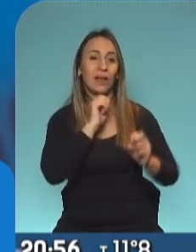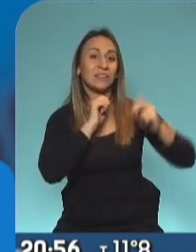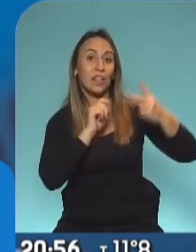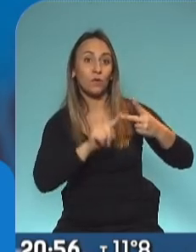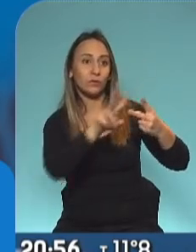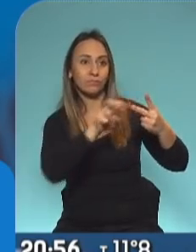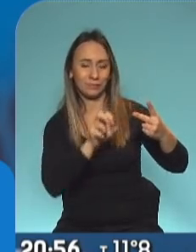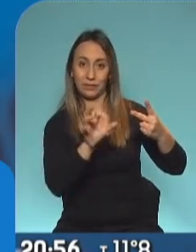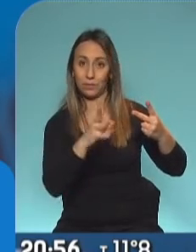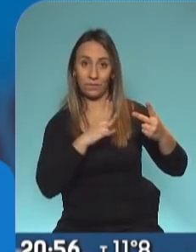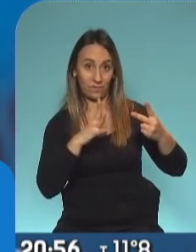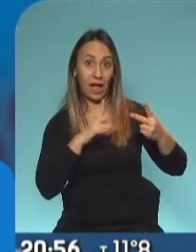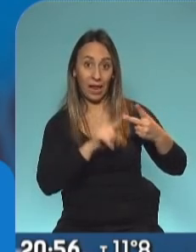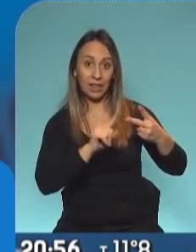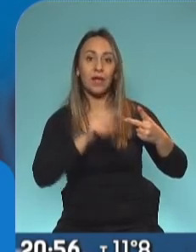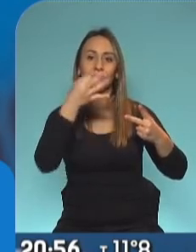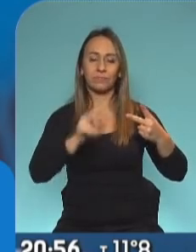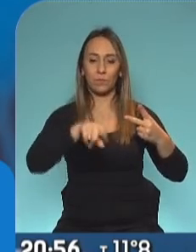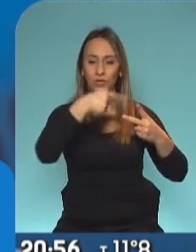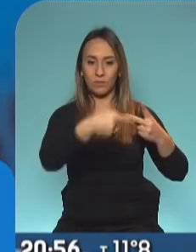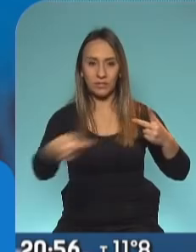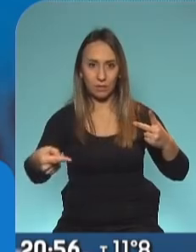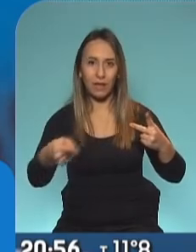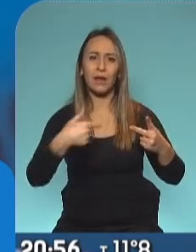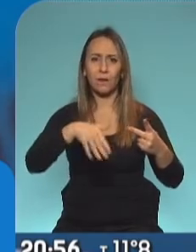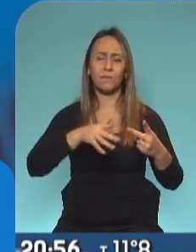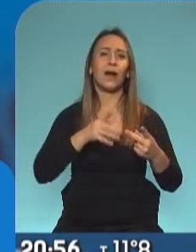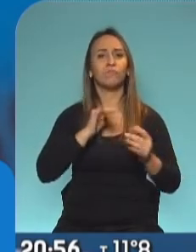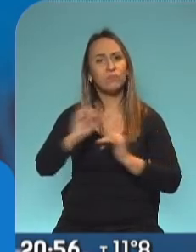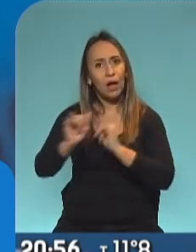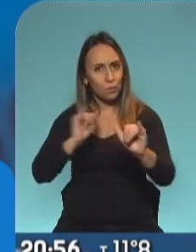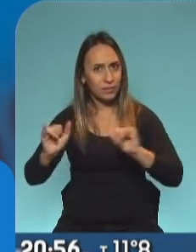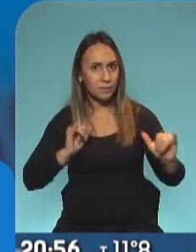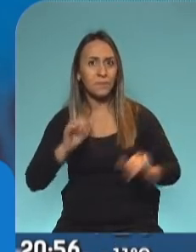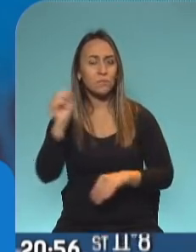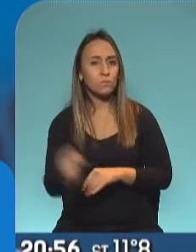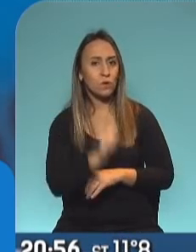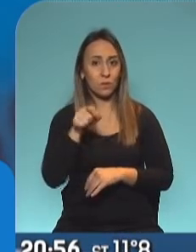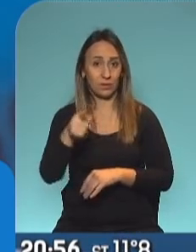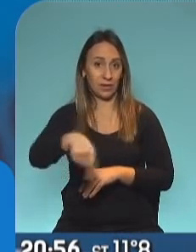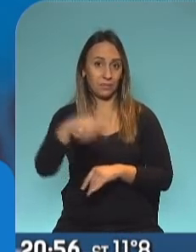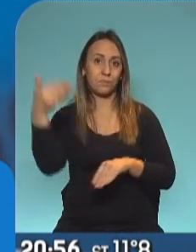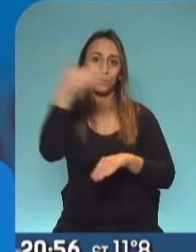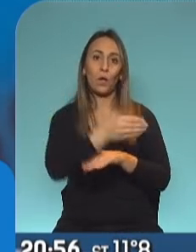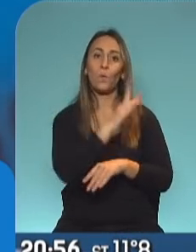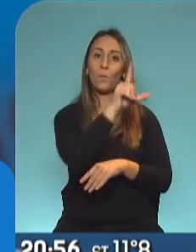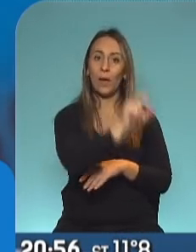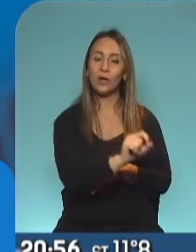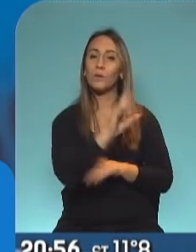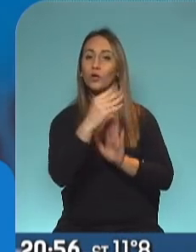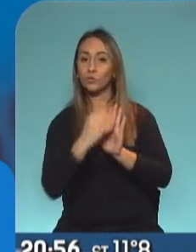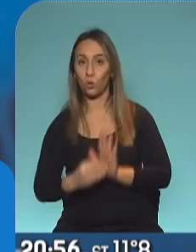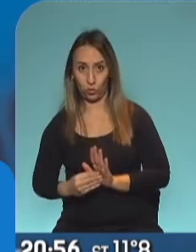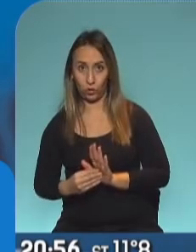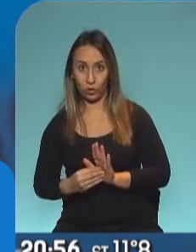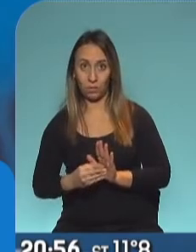vez, que va a ser a partir de la semana que viene y que nos vamos a estar comunicando, porque es muy importante que vayan al banco de una forma turnada para poder